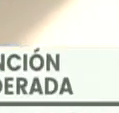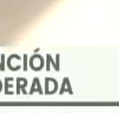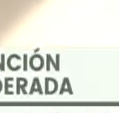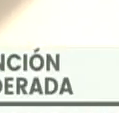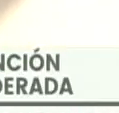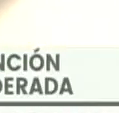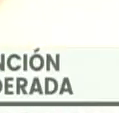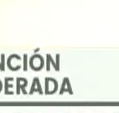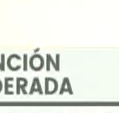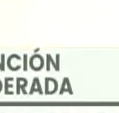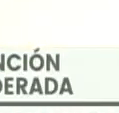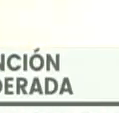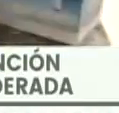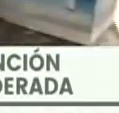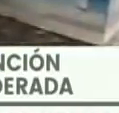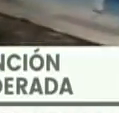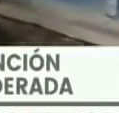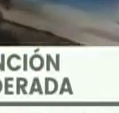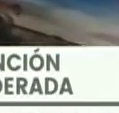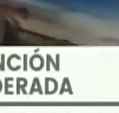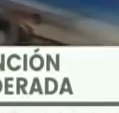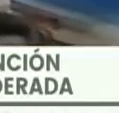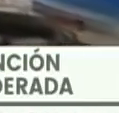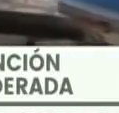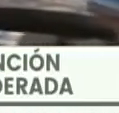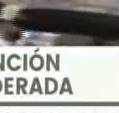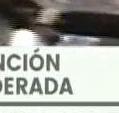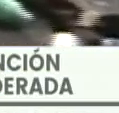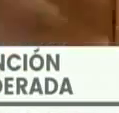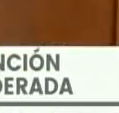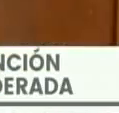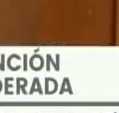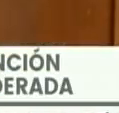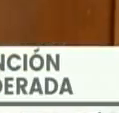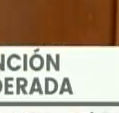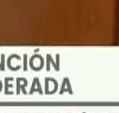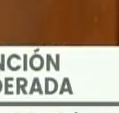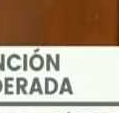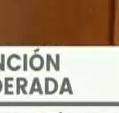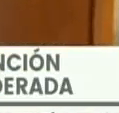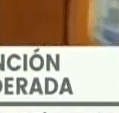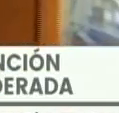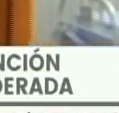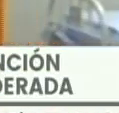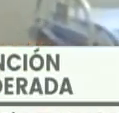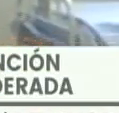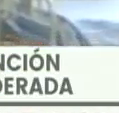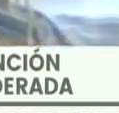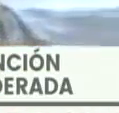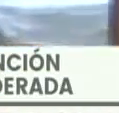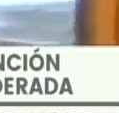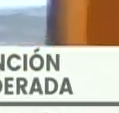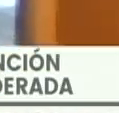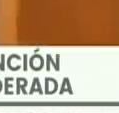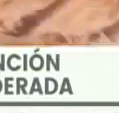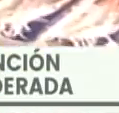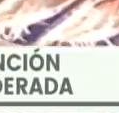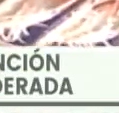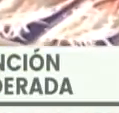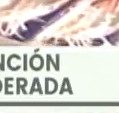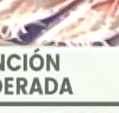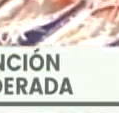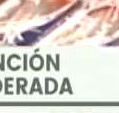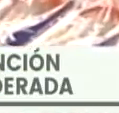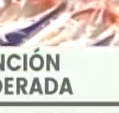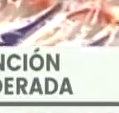de bioseguridad, silla de ruedas, nuestros medicamentos, nuestros insumos, la levofloxacina, por supuesto